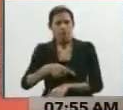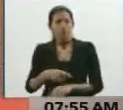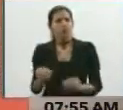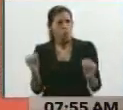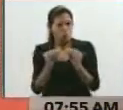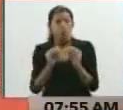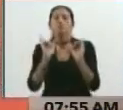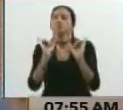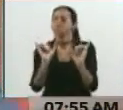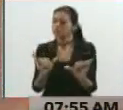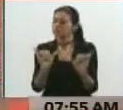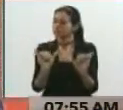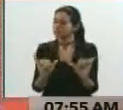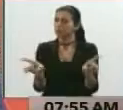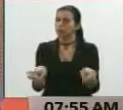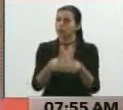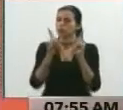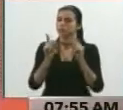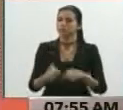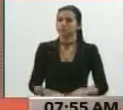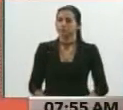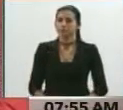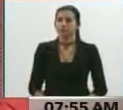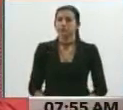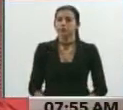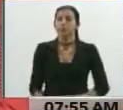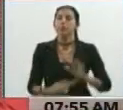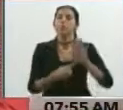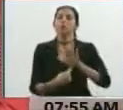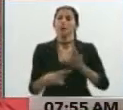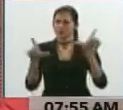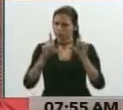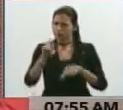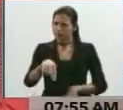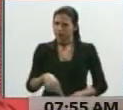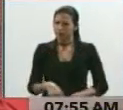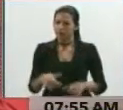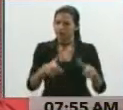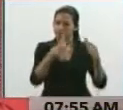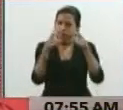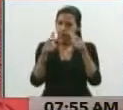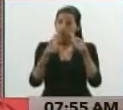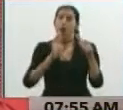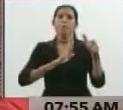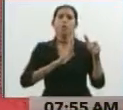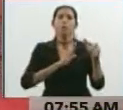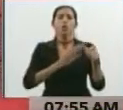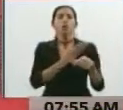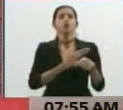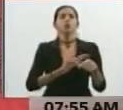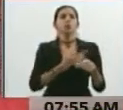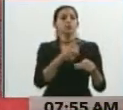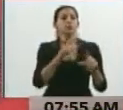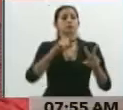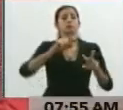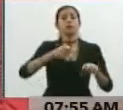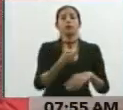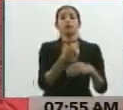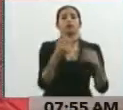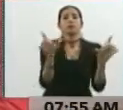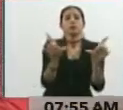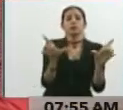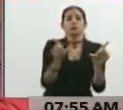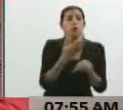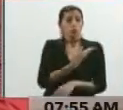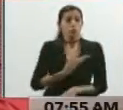regulación utilizado para transmisiones televisivas así es que nosotros no estamos viendo de qué es un canal de televisión si tú es una persona